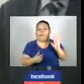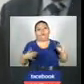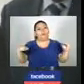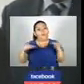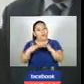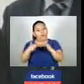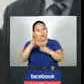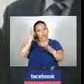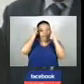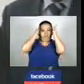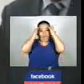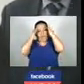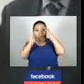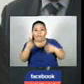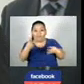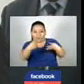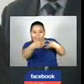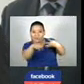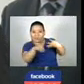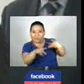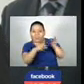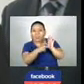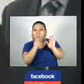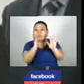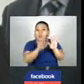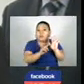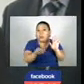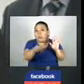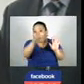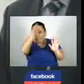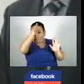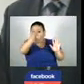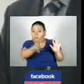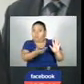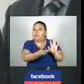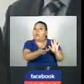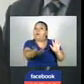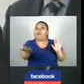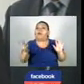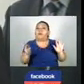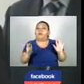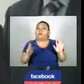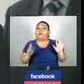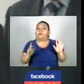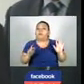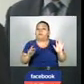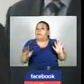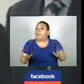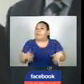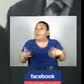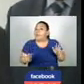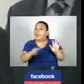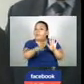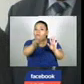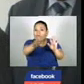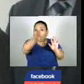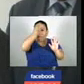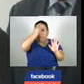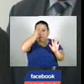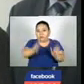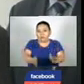Igualmente nos preocupa que en el decreto se le da una discrecionalidad total a las autoridades, porque son ellas las